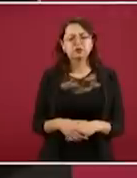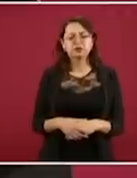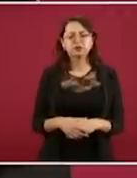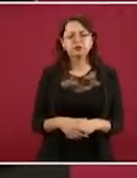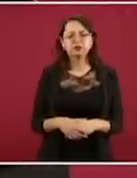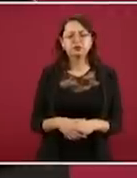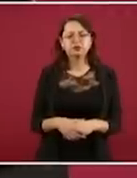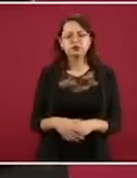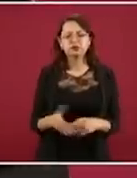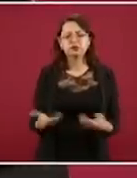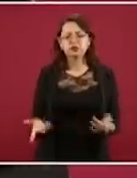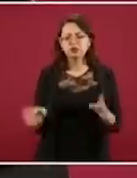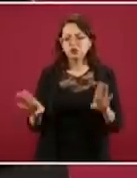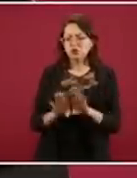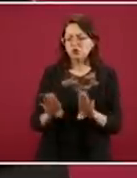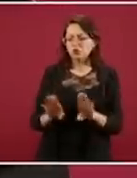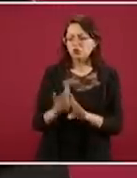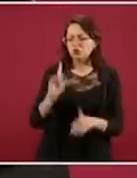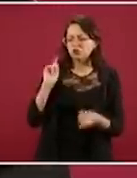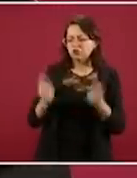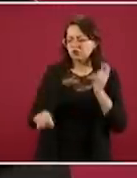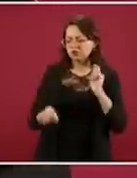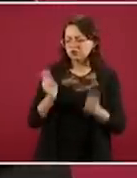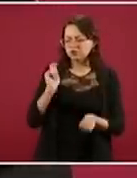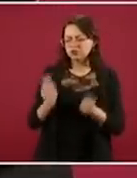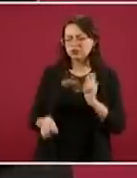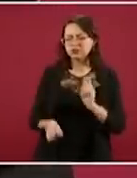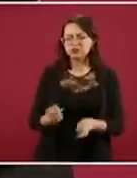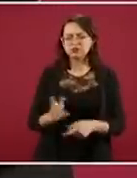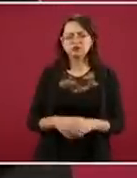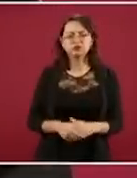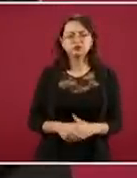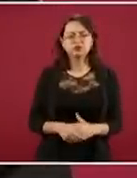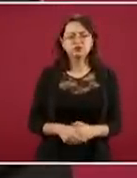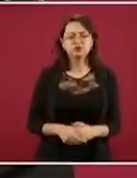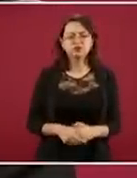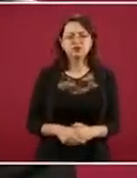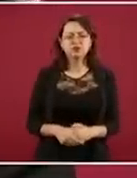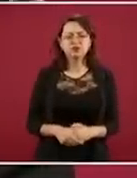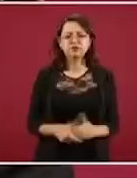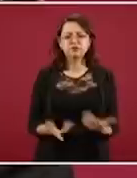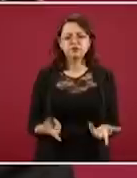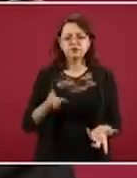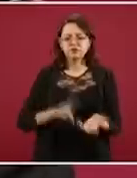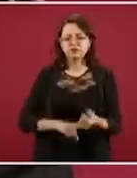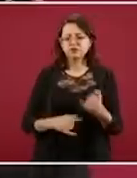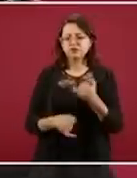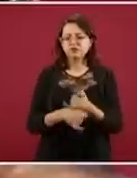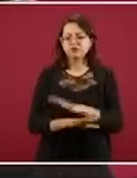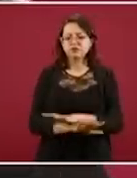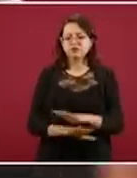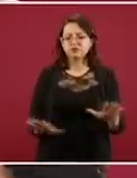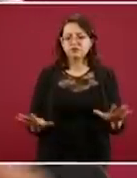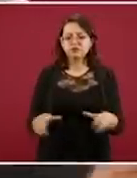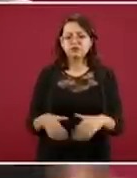cómo se pueden interpretar las estadísticas, los datos. O sea,